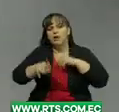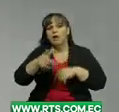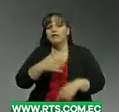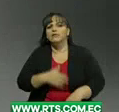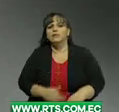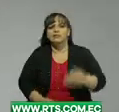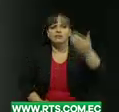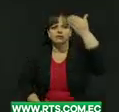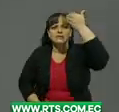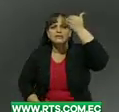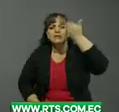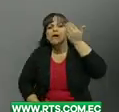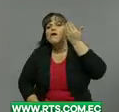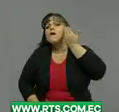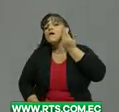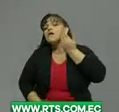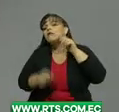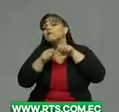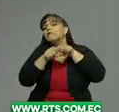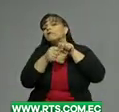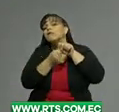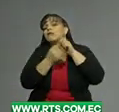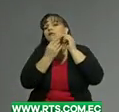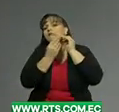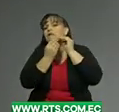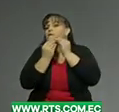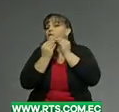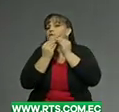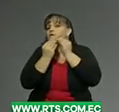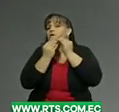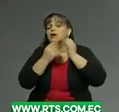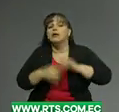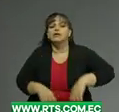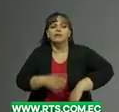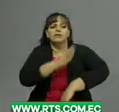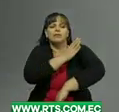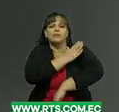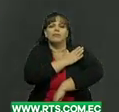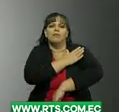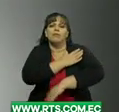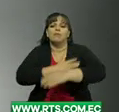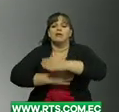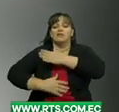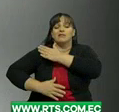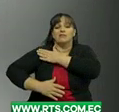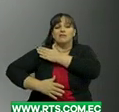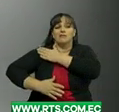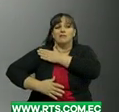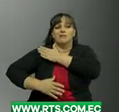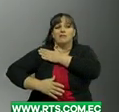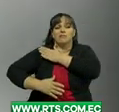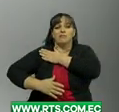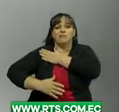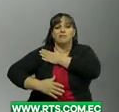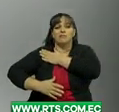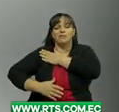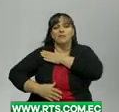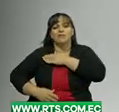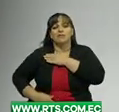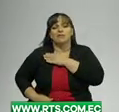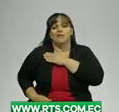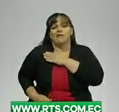frontal, malar, tiene fracturas expuestas de miembro inferior derecho, tiene fractura de miembros